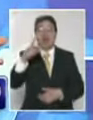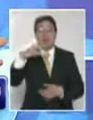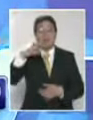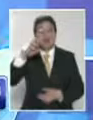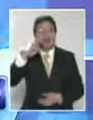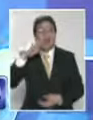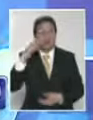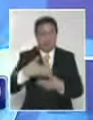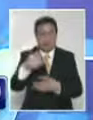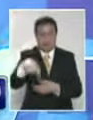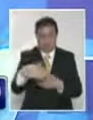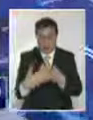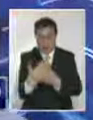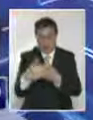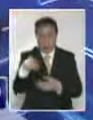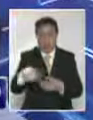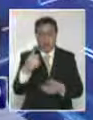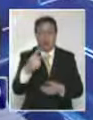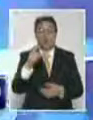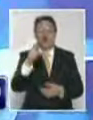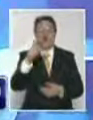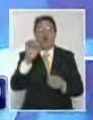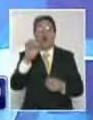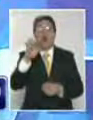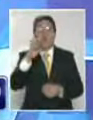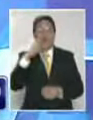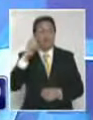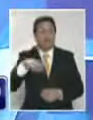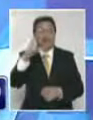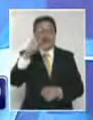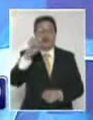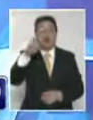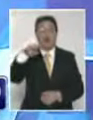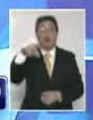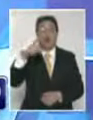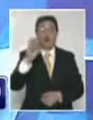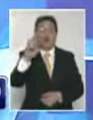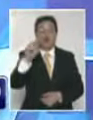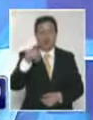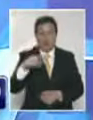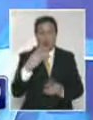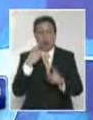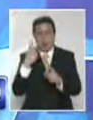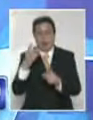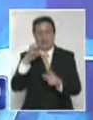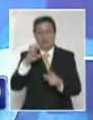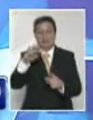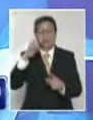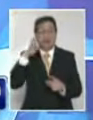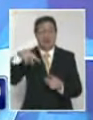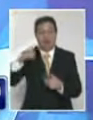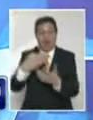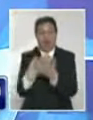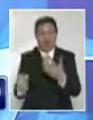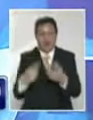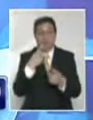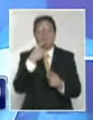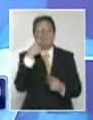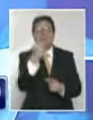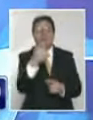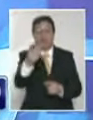a un expreso de la Operación Cóndor que dice que a él fue el único, Miguel Ángel Espinosa, que lo interroga en